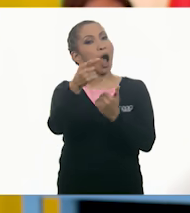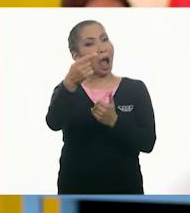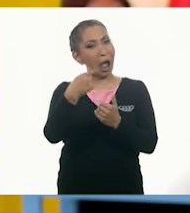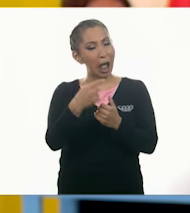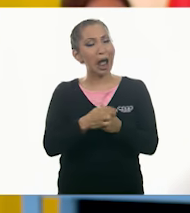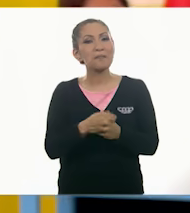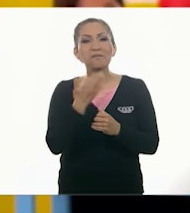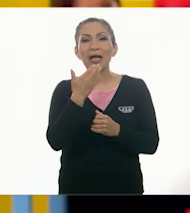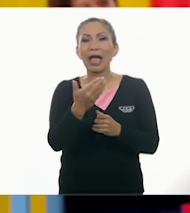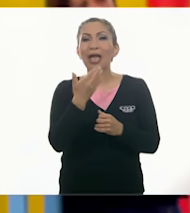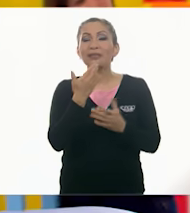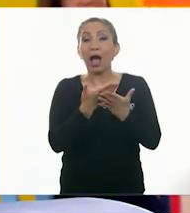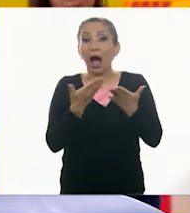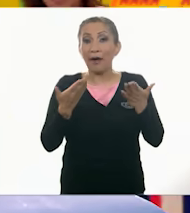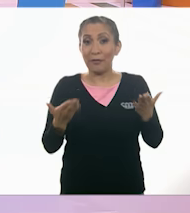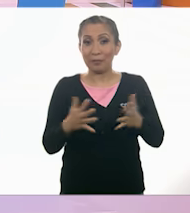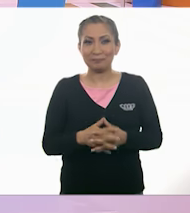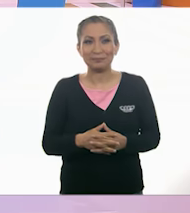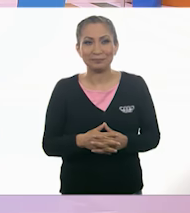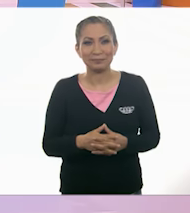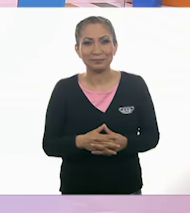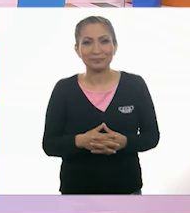Muy bien. Vamos a ponerlo.